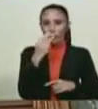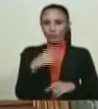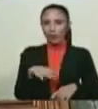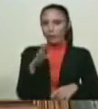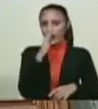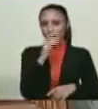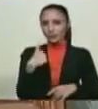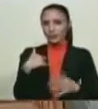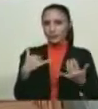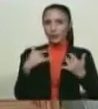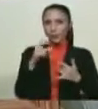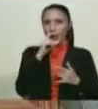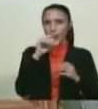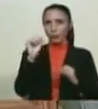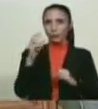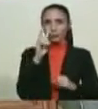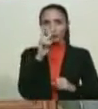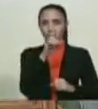Mira, de perfil.